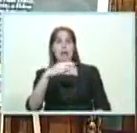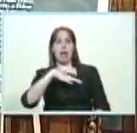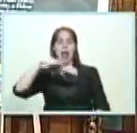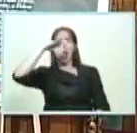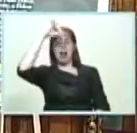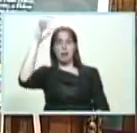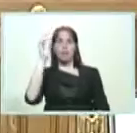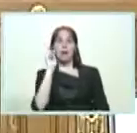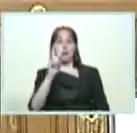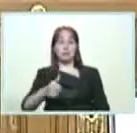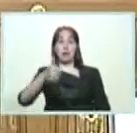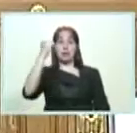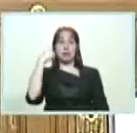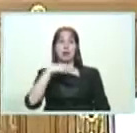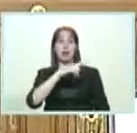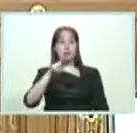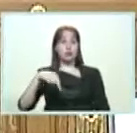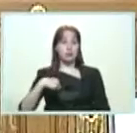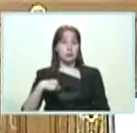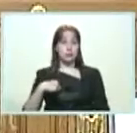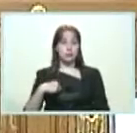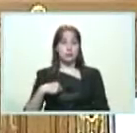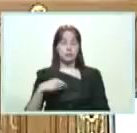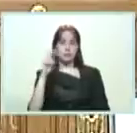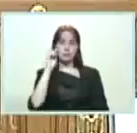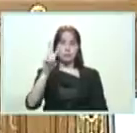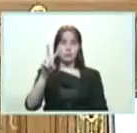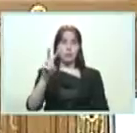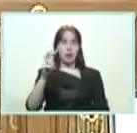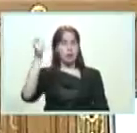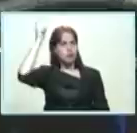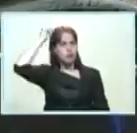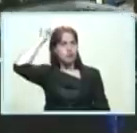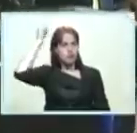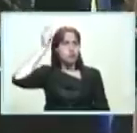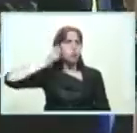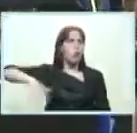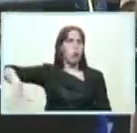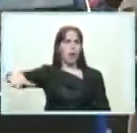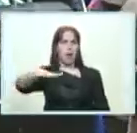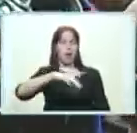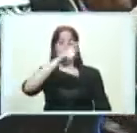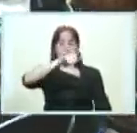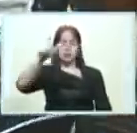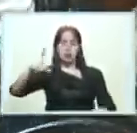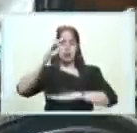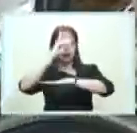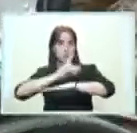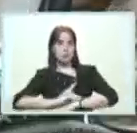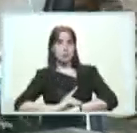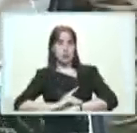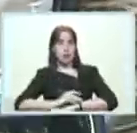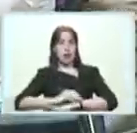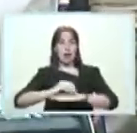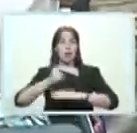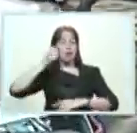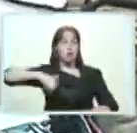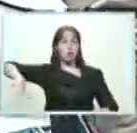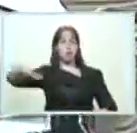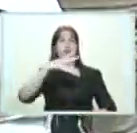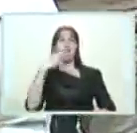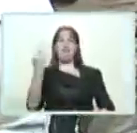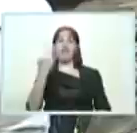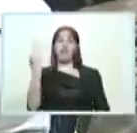todos. Ahí están, miren, los pueblos indígenas, las personas con discapacidad. Es el pueblo de verdad que está